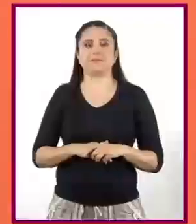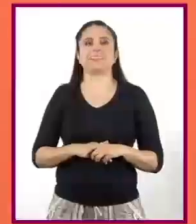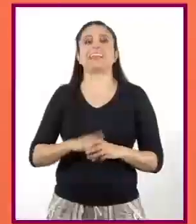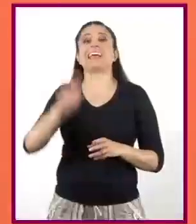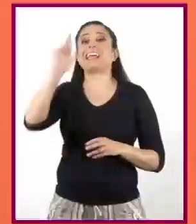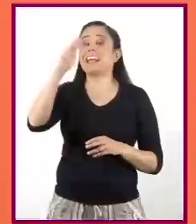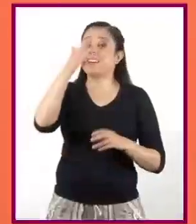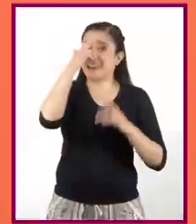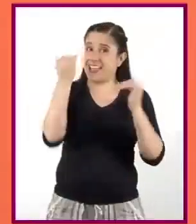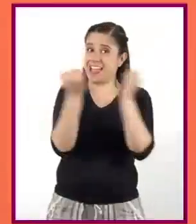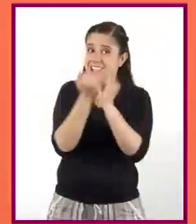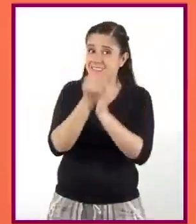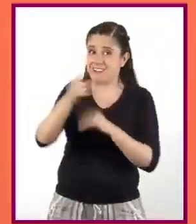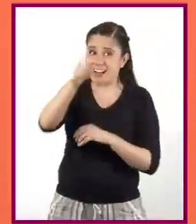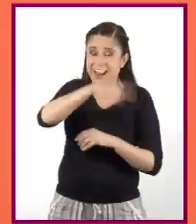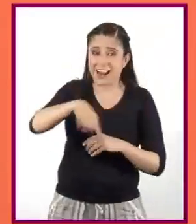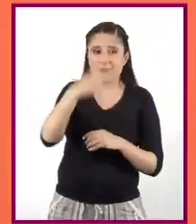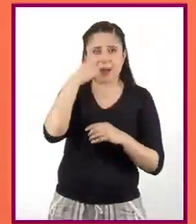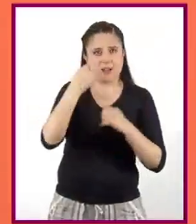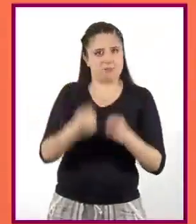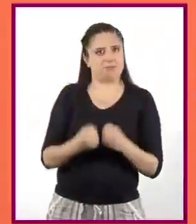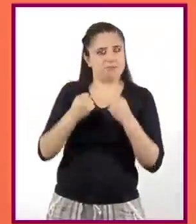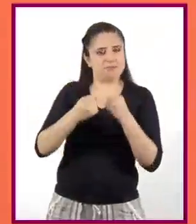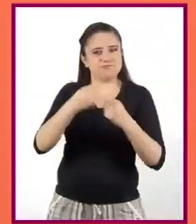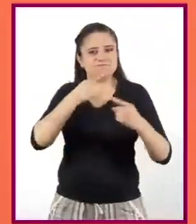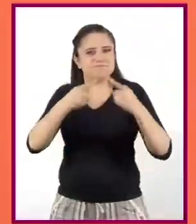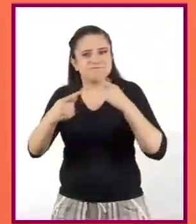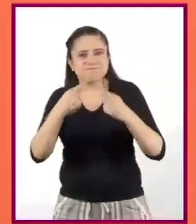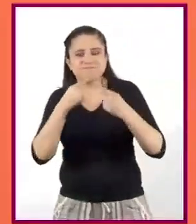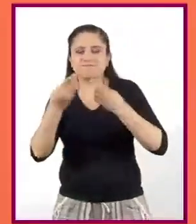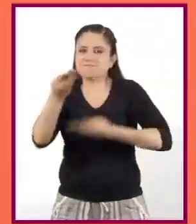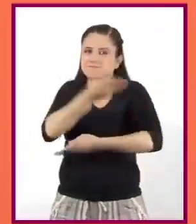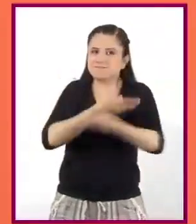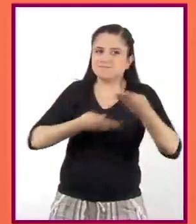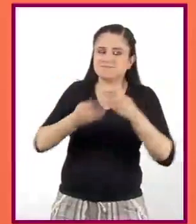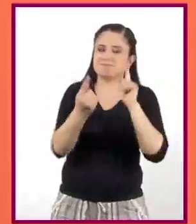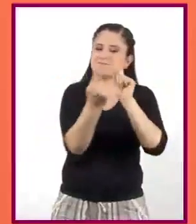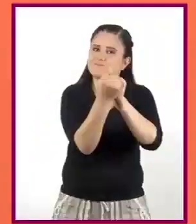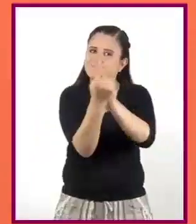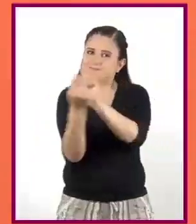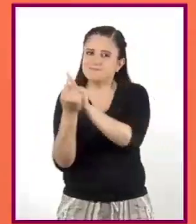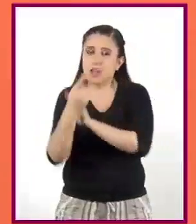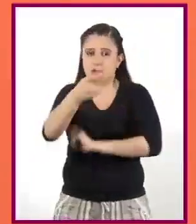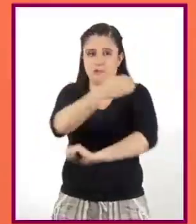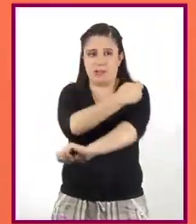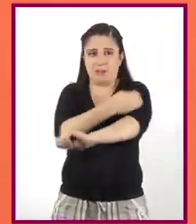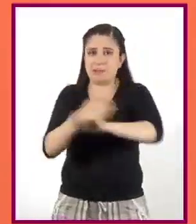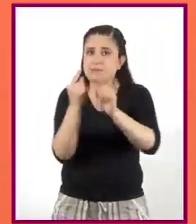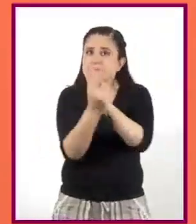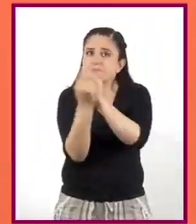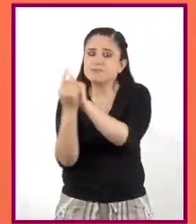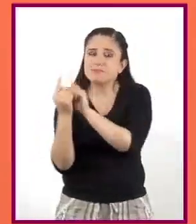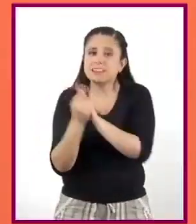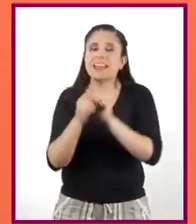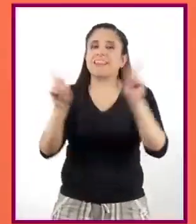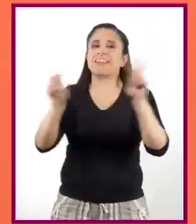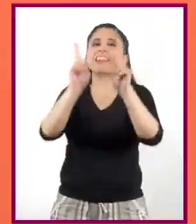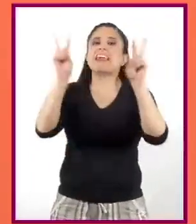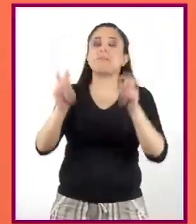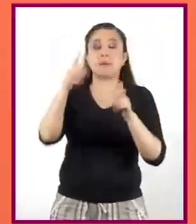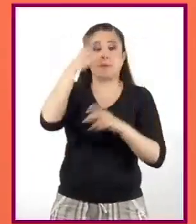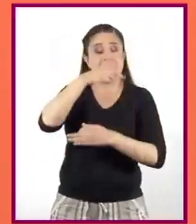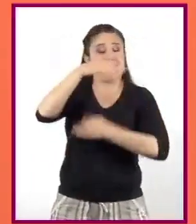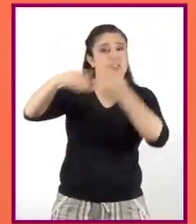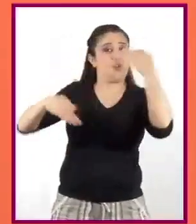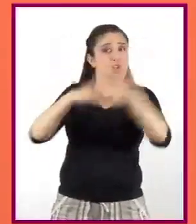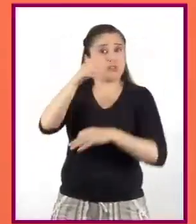Recuerden también que una manera de fortalecer el diálogo, la cercanía y la convivencia con su familia es hablar de temas que para todas